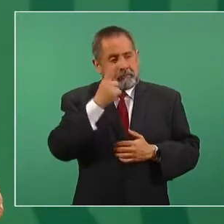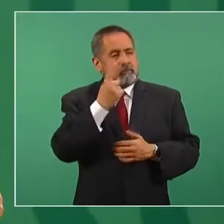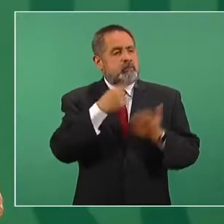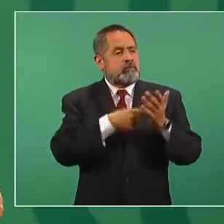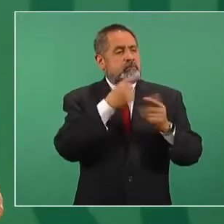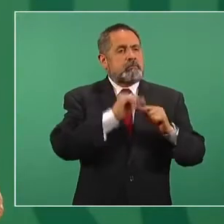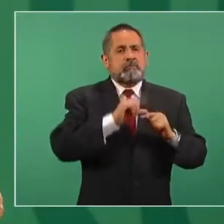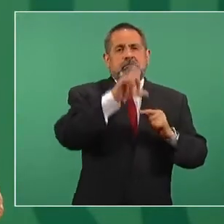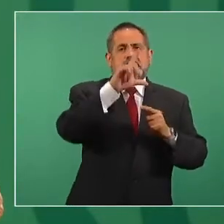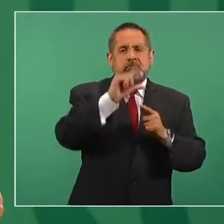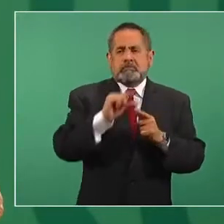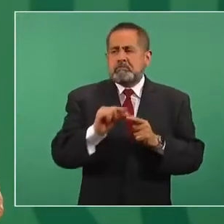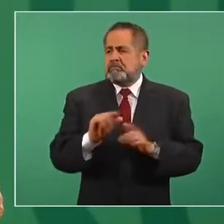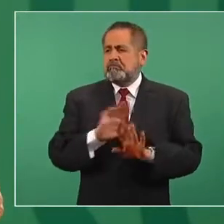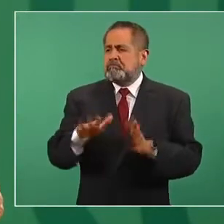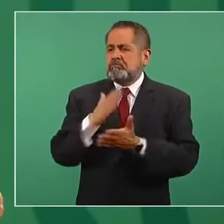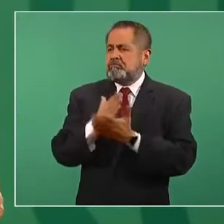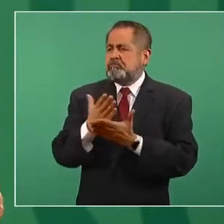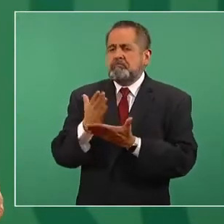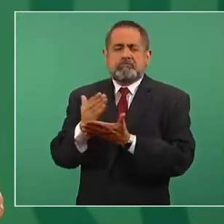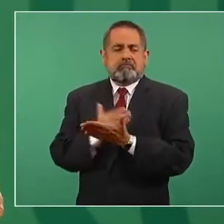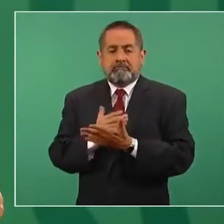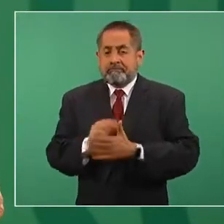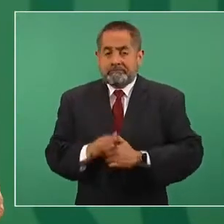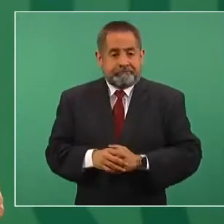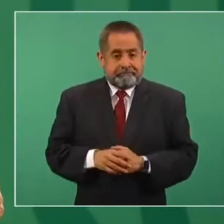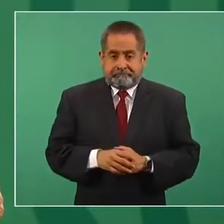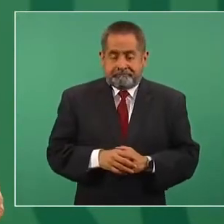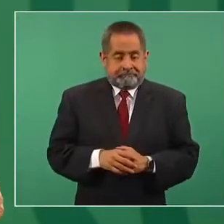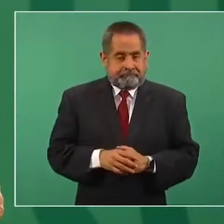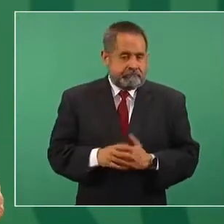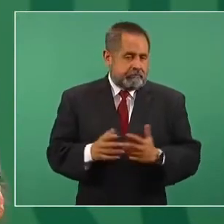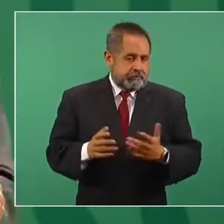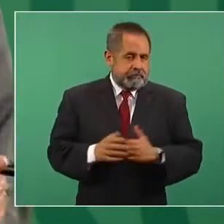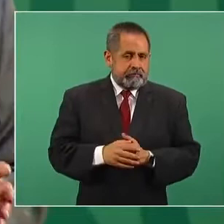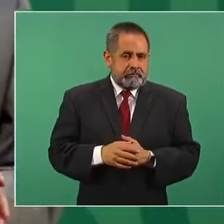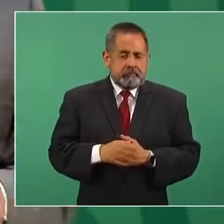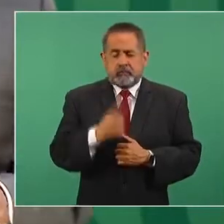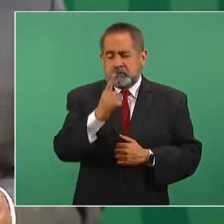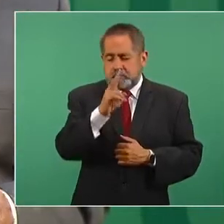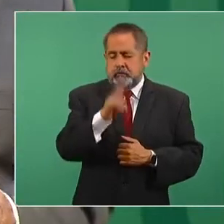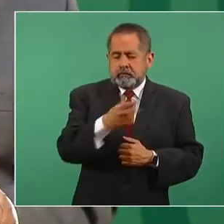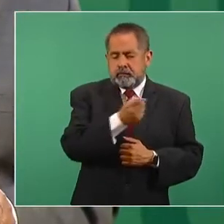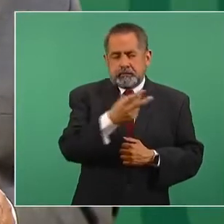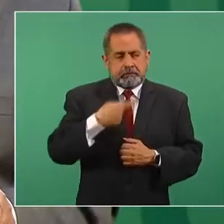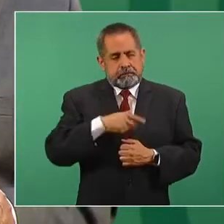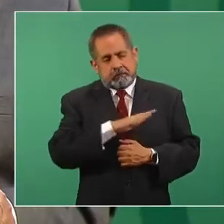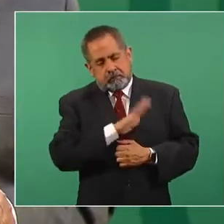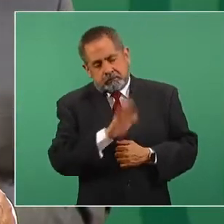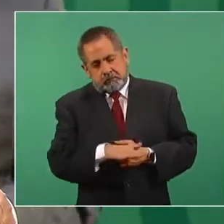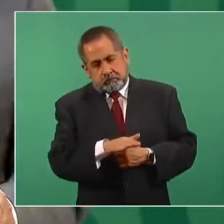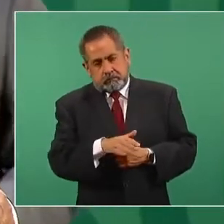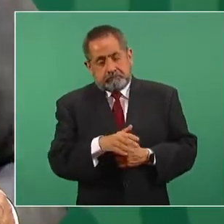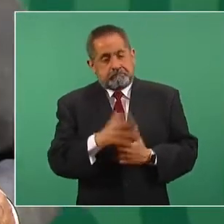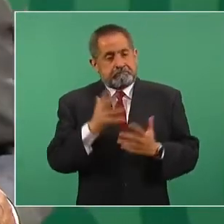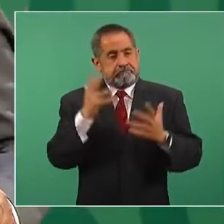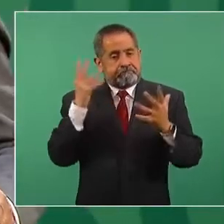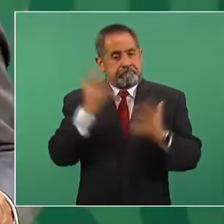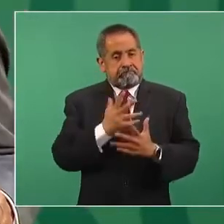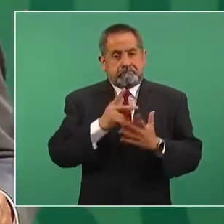a reducir los contagios y desde luego lo que más duele, los fallecimientos. Y de